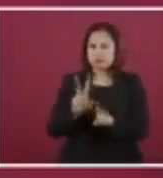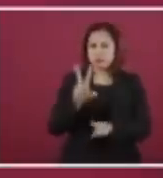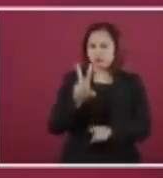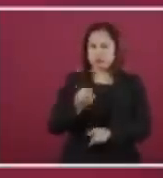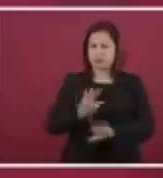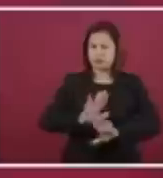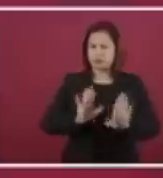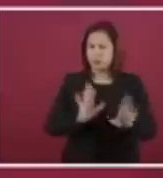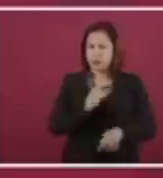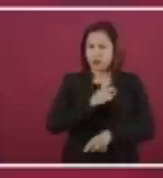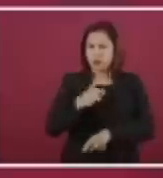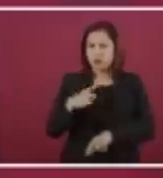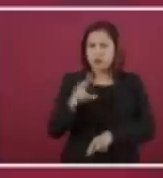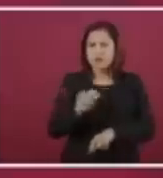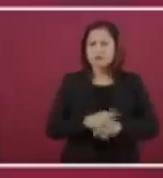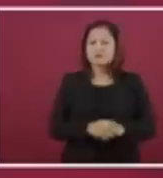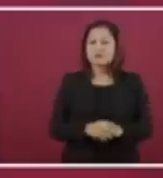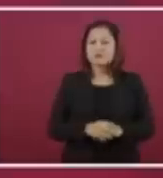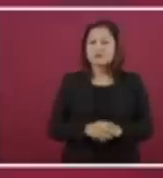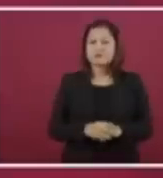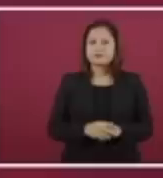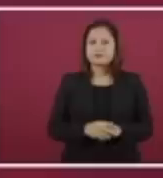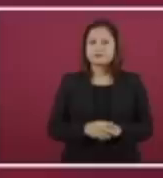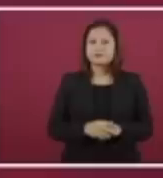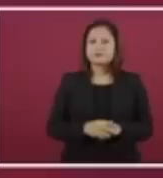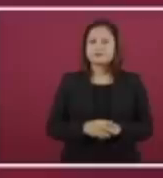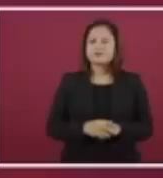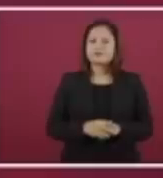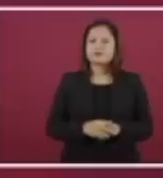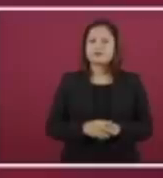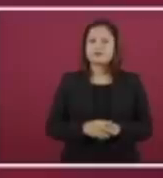Aquí ya se aplicó